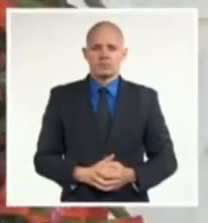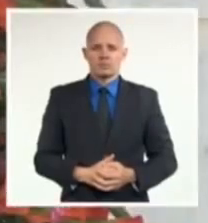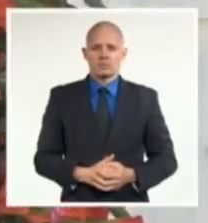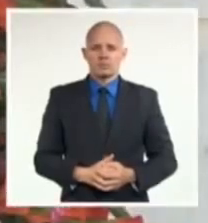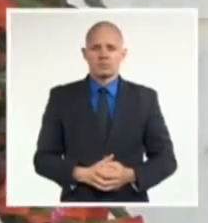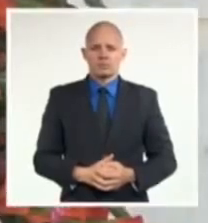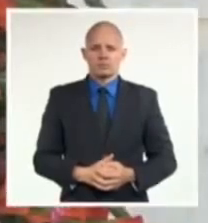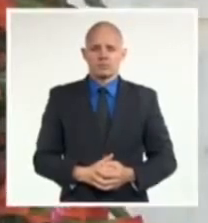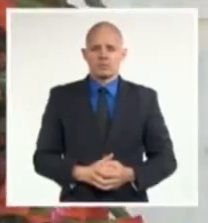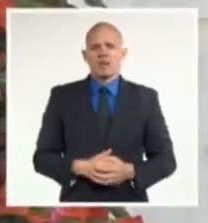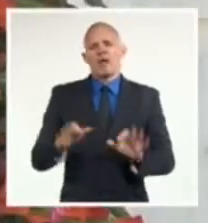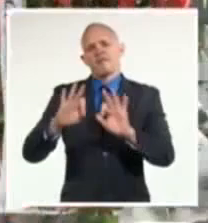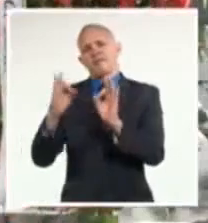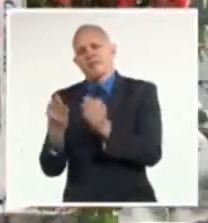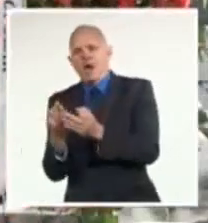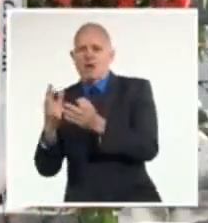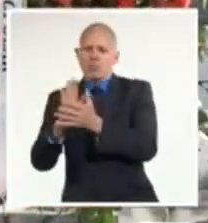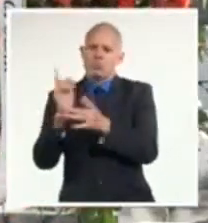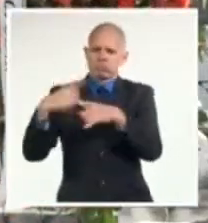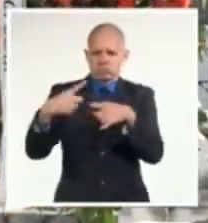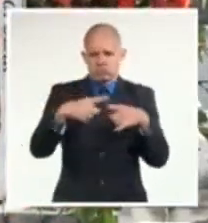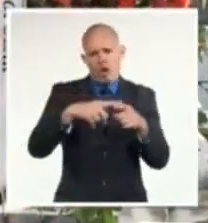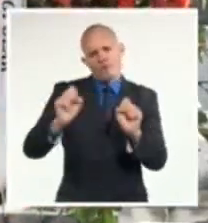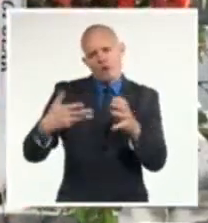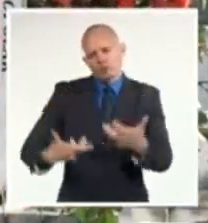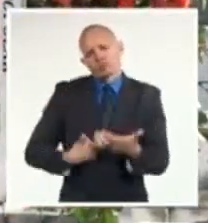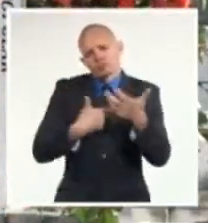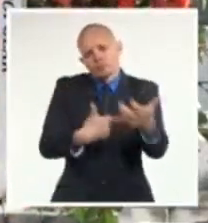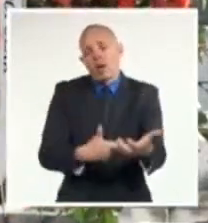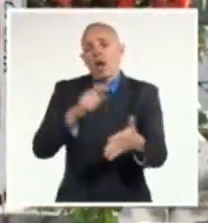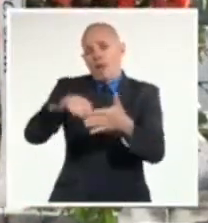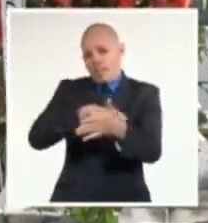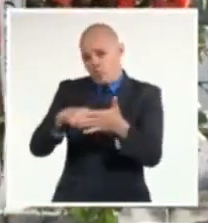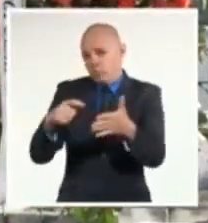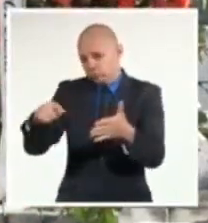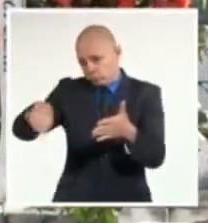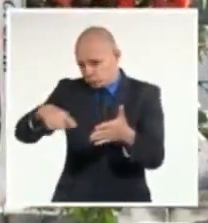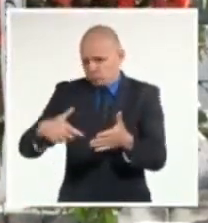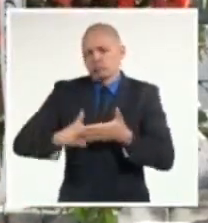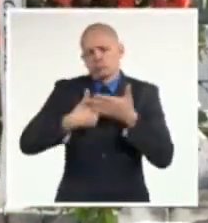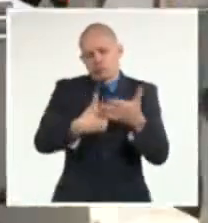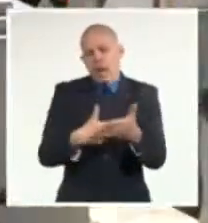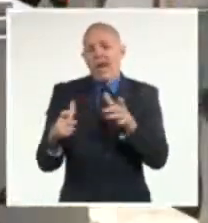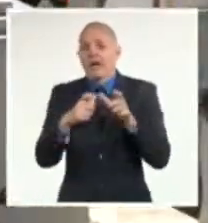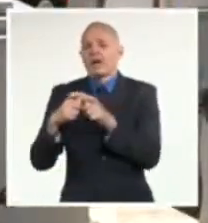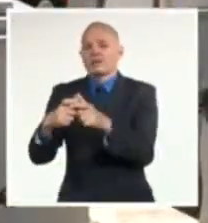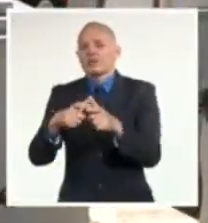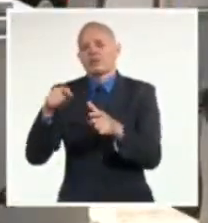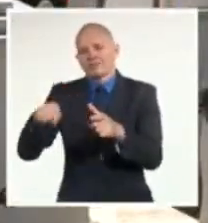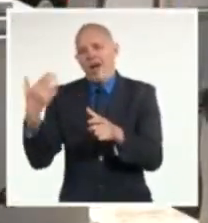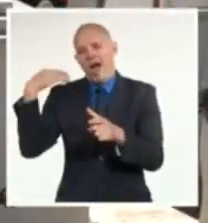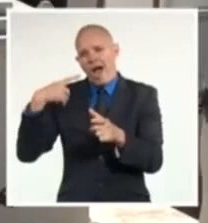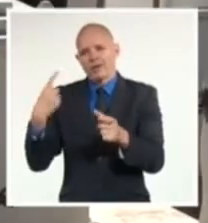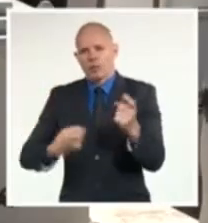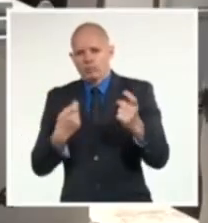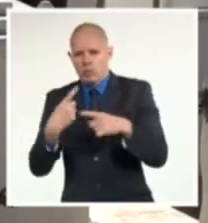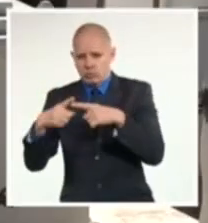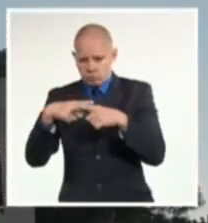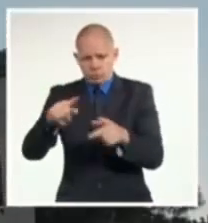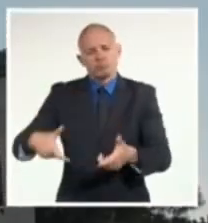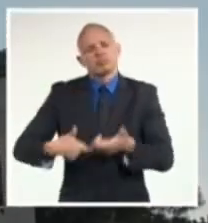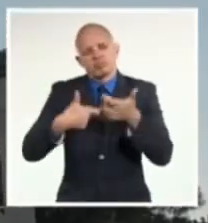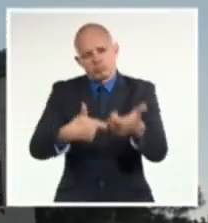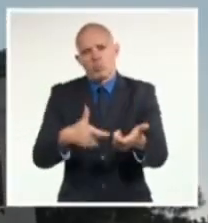Ofrendas de los familiares, la Asamblea Nacional del Poder Popular y la Asociación de Combatientes de la Revolución Cubana custodiaron también la